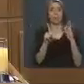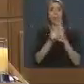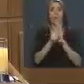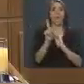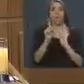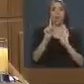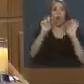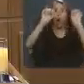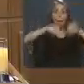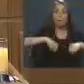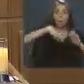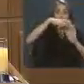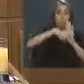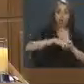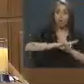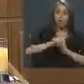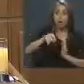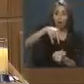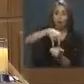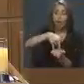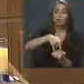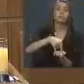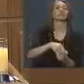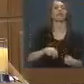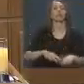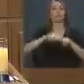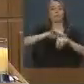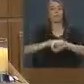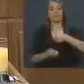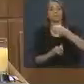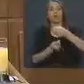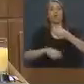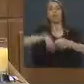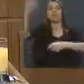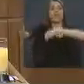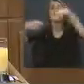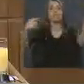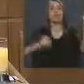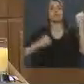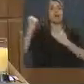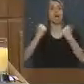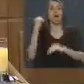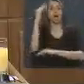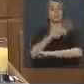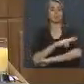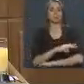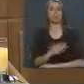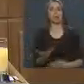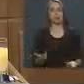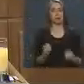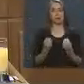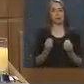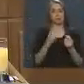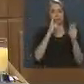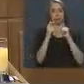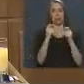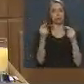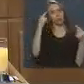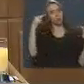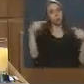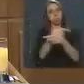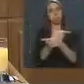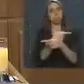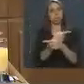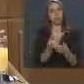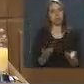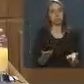platas van a ser devueltas al empleador, pero el fondo se va a constituir de igual manera. En consecuencia, no corremos riesgo desde ese punto de vista. Y